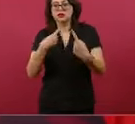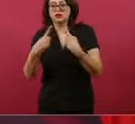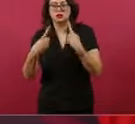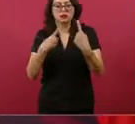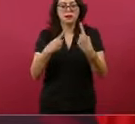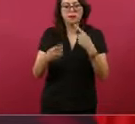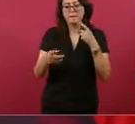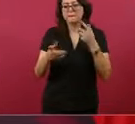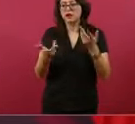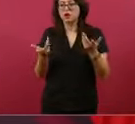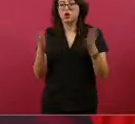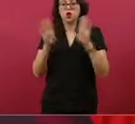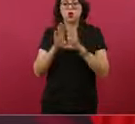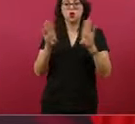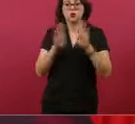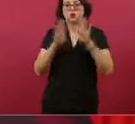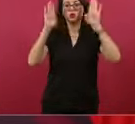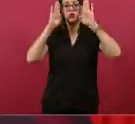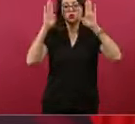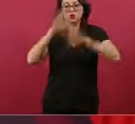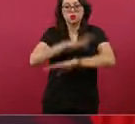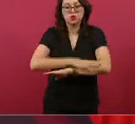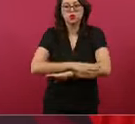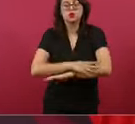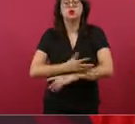es: vamos a que